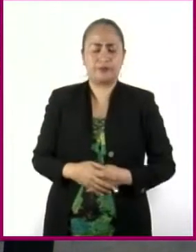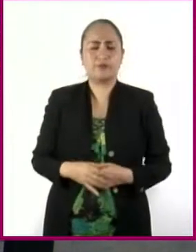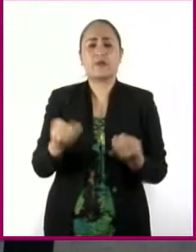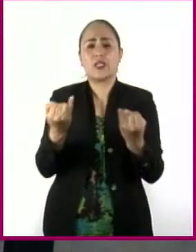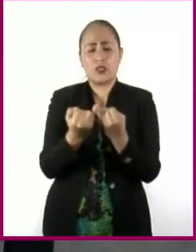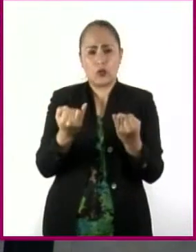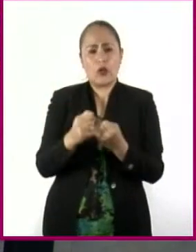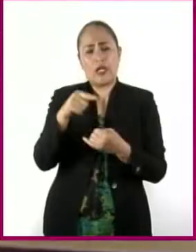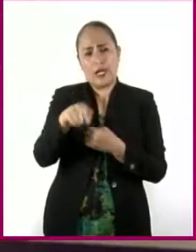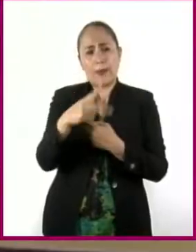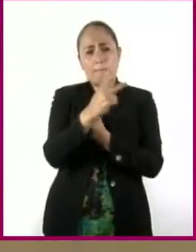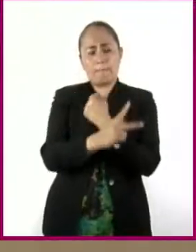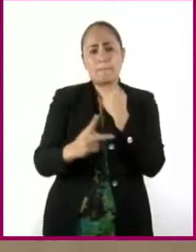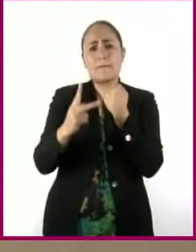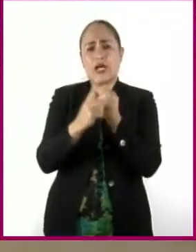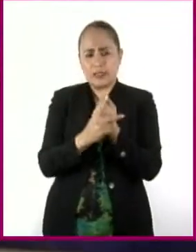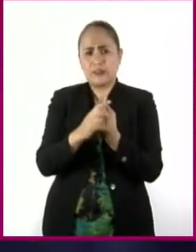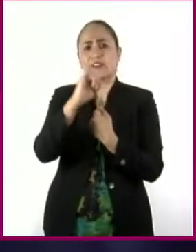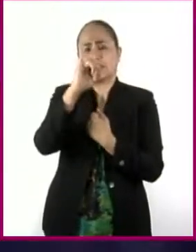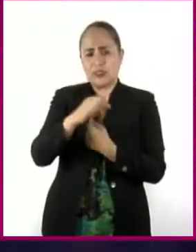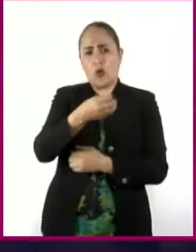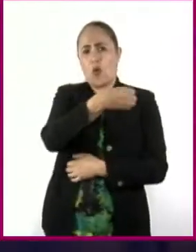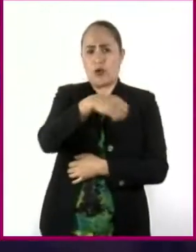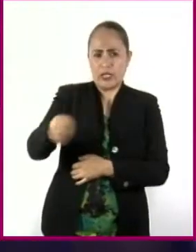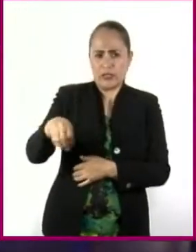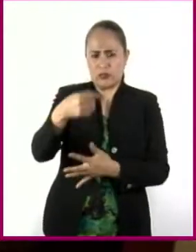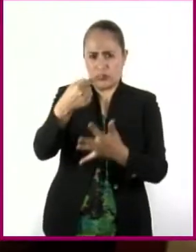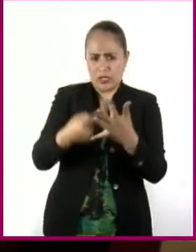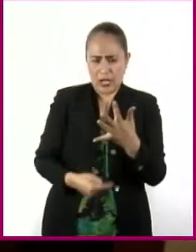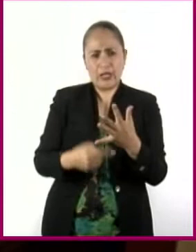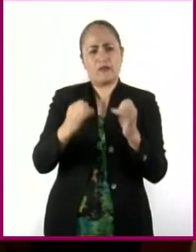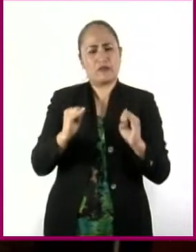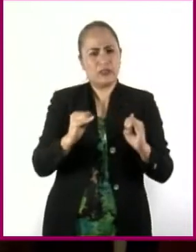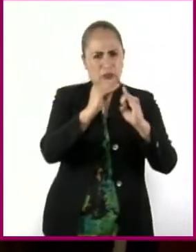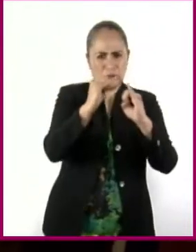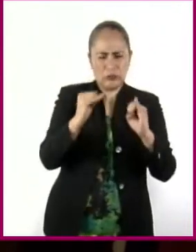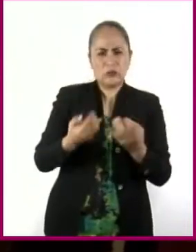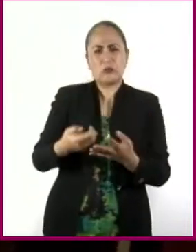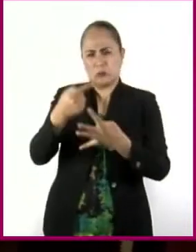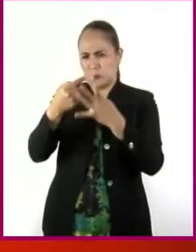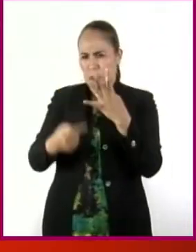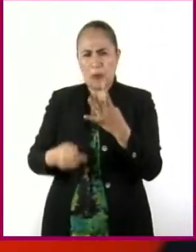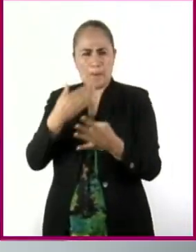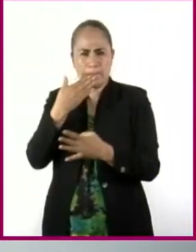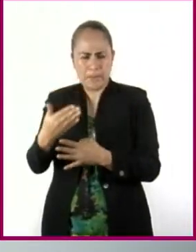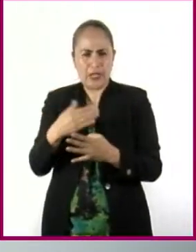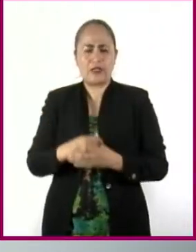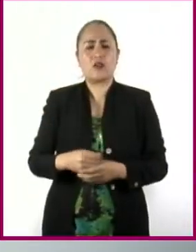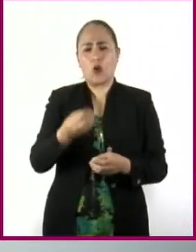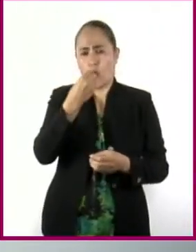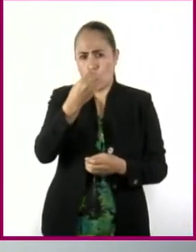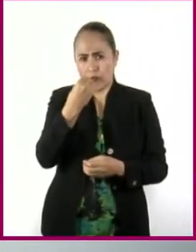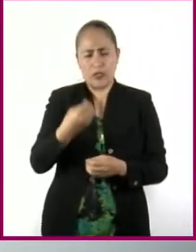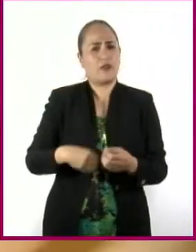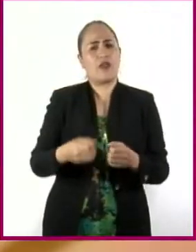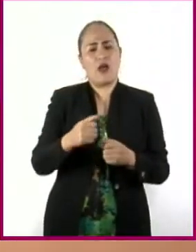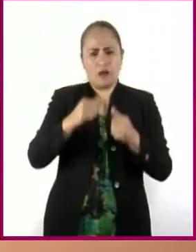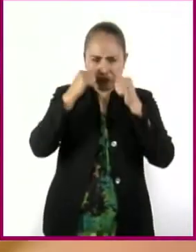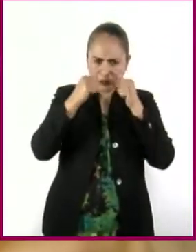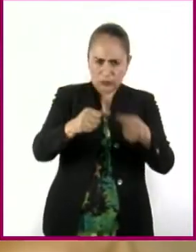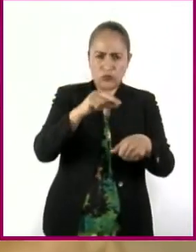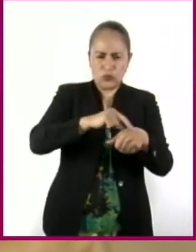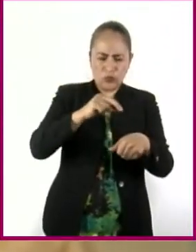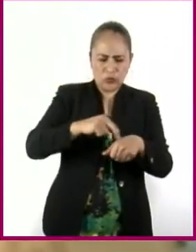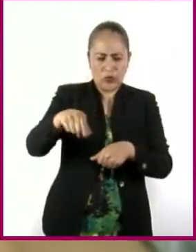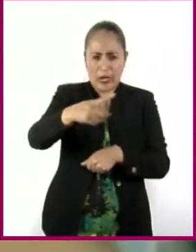encontré que los países tienen la obligación de proporcionar instalaciones adecuadas, alimentación y atención médica especializada a los adultos